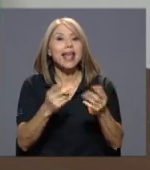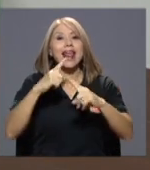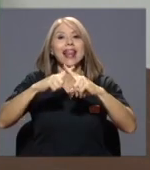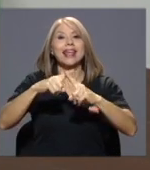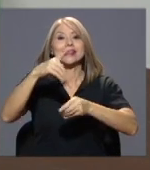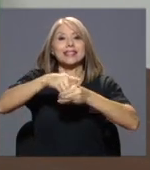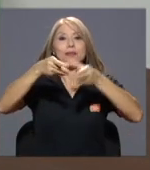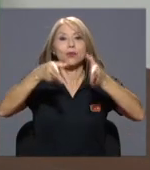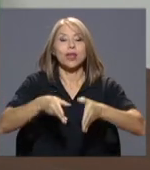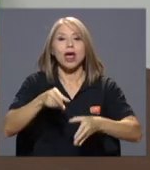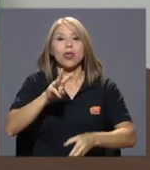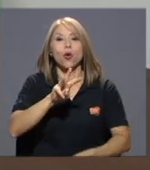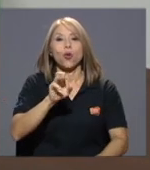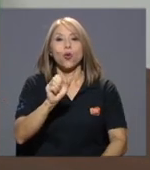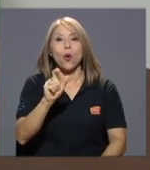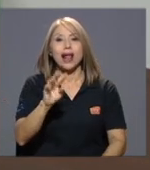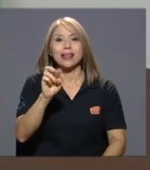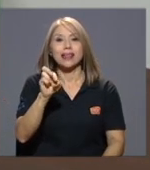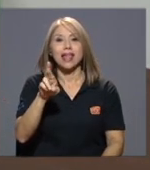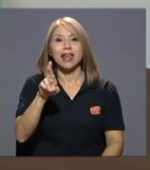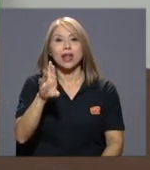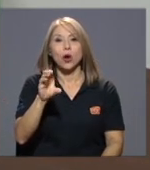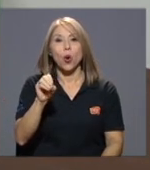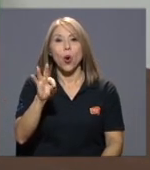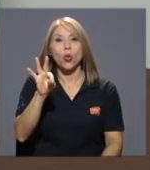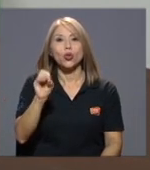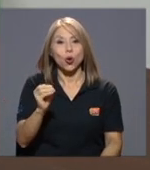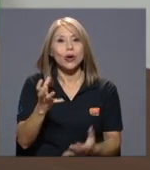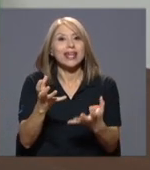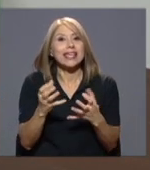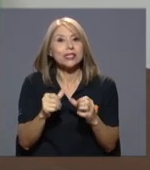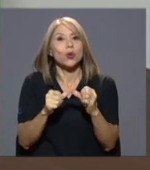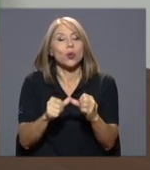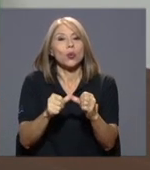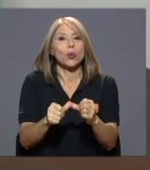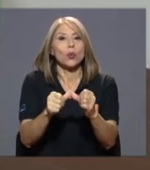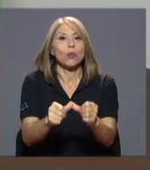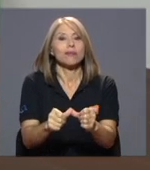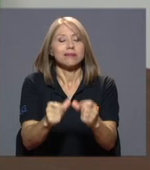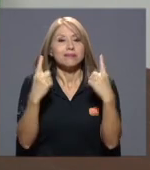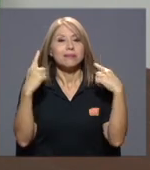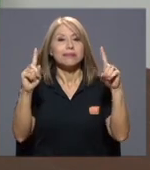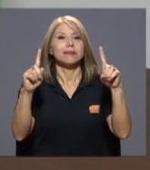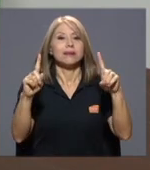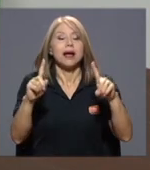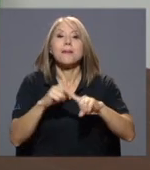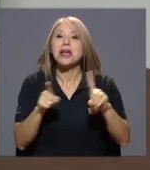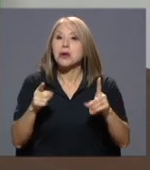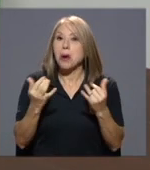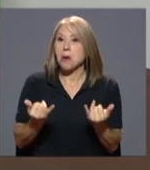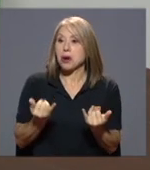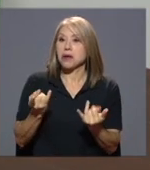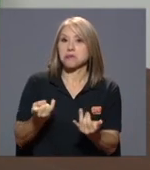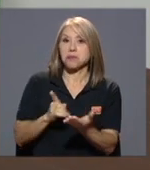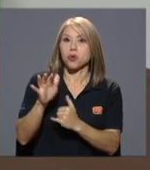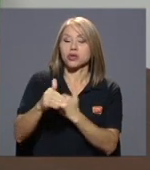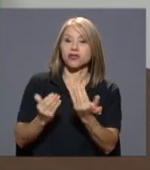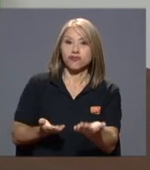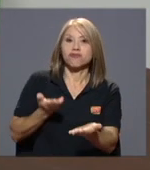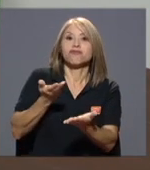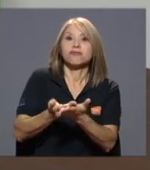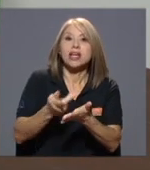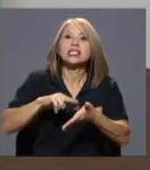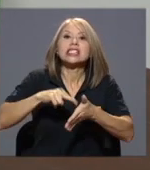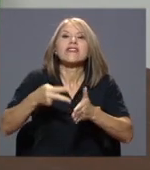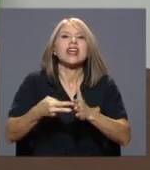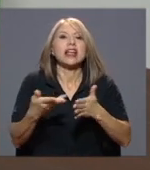exdiputado Walter Coto por llevarlo a buen puerto, significaría, creo, el respaldo ante unas